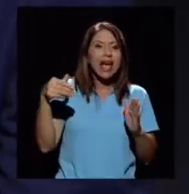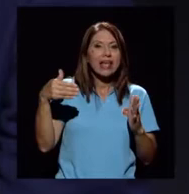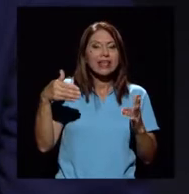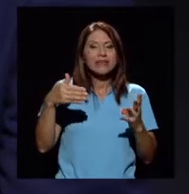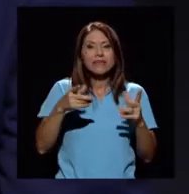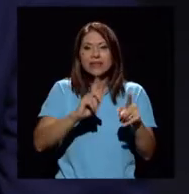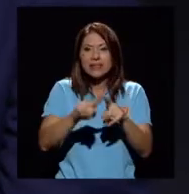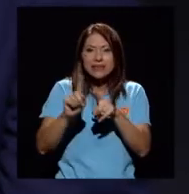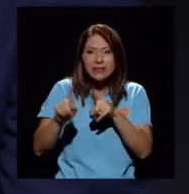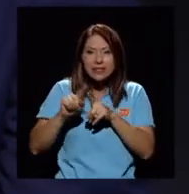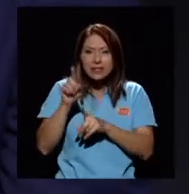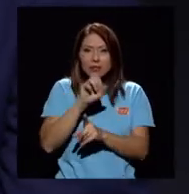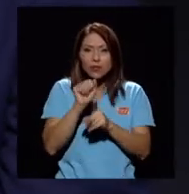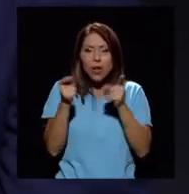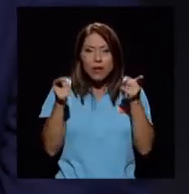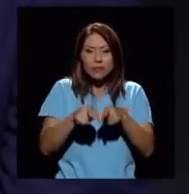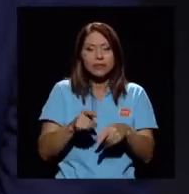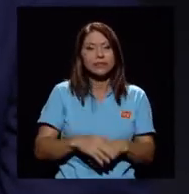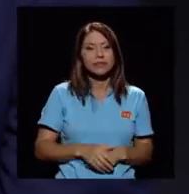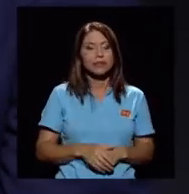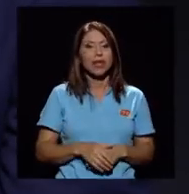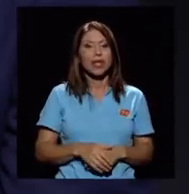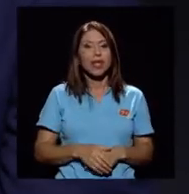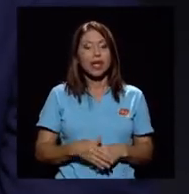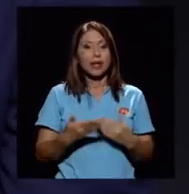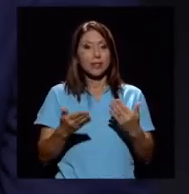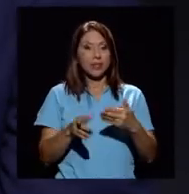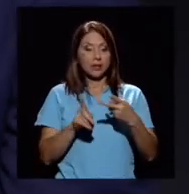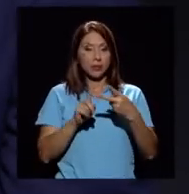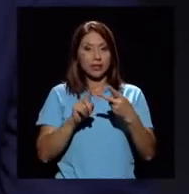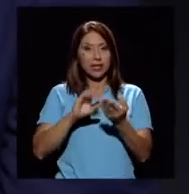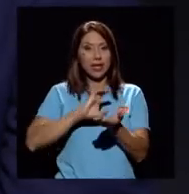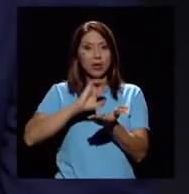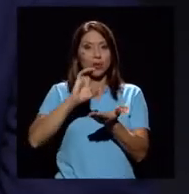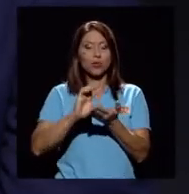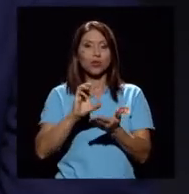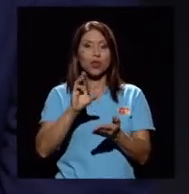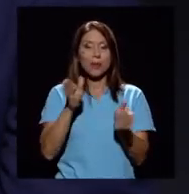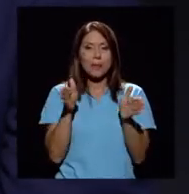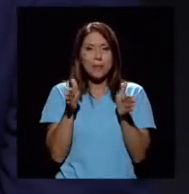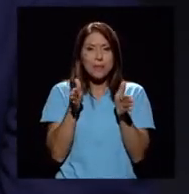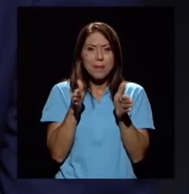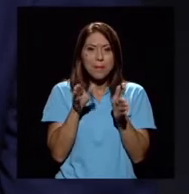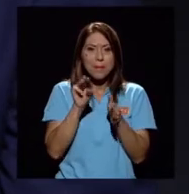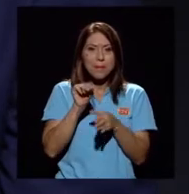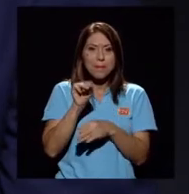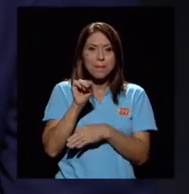bienestar. Eso es. Después en el curso de microeconometría,